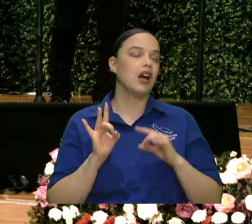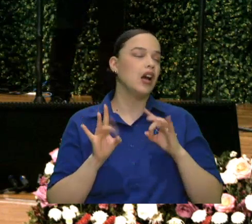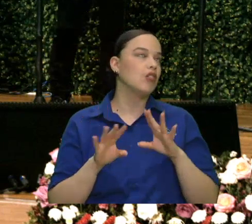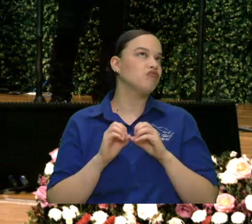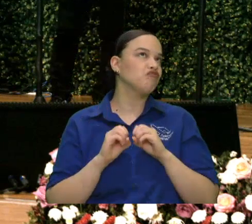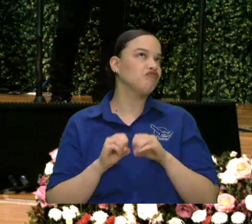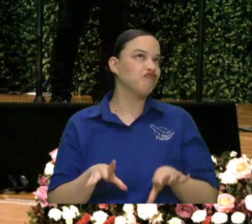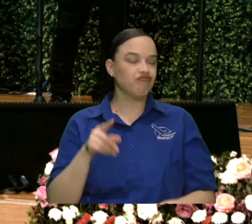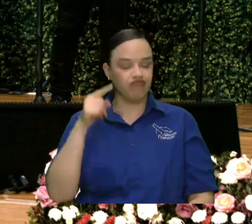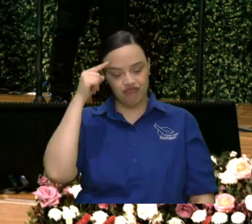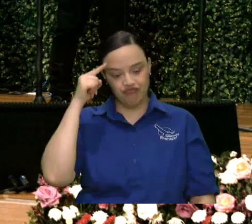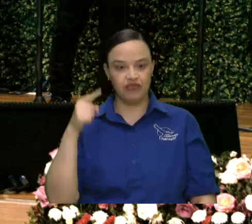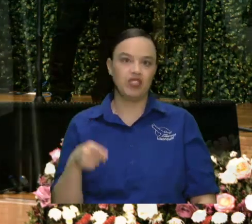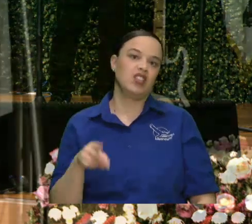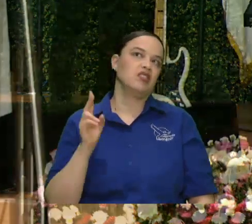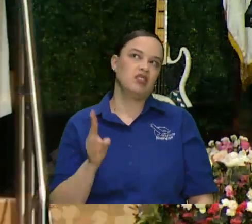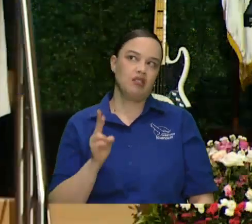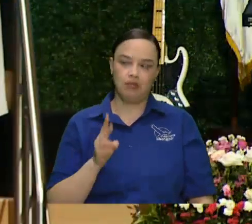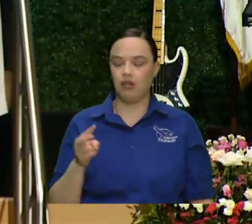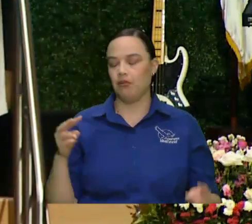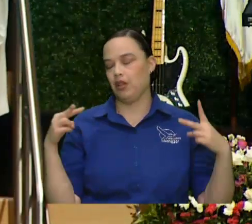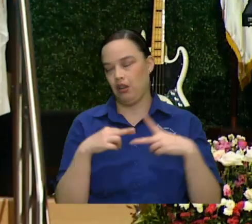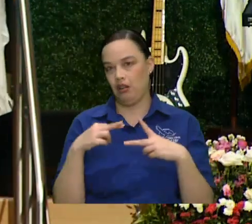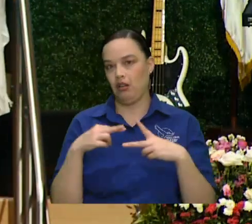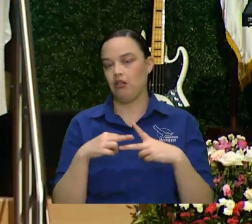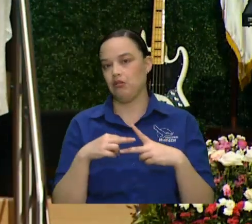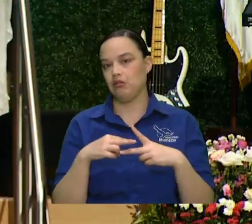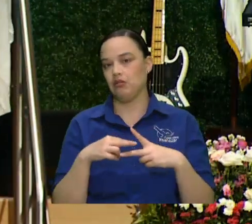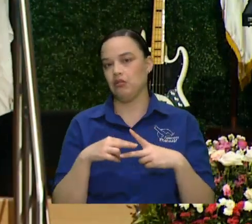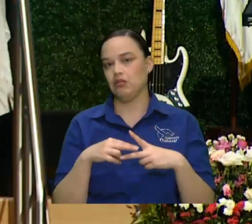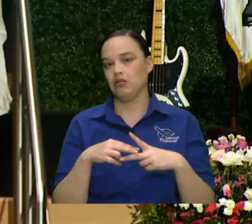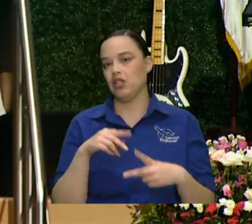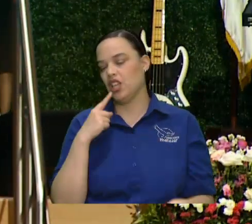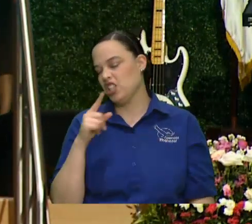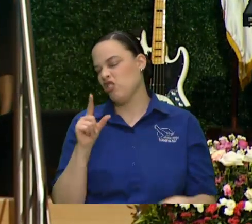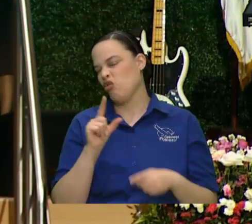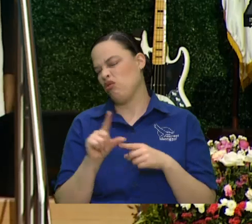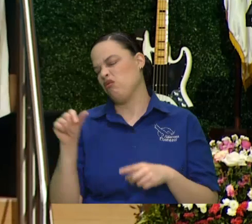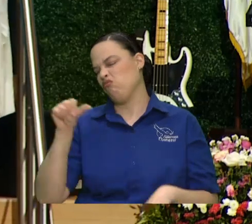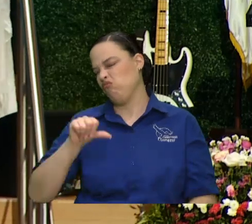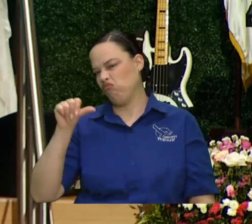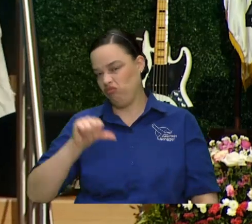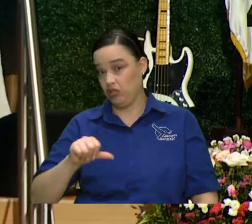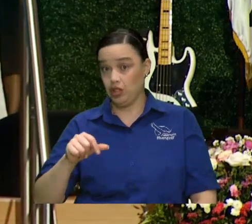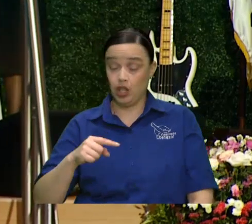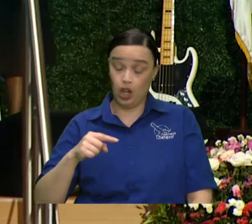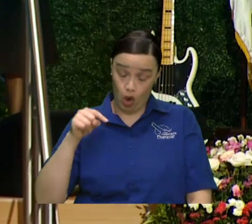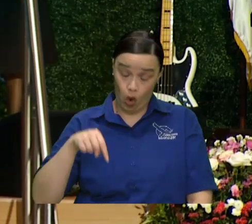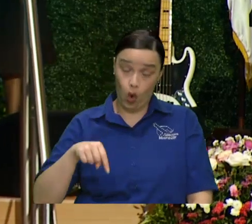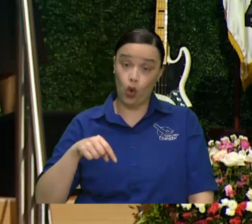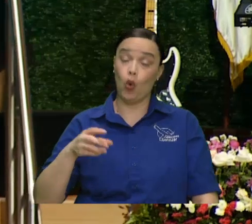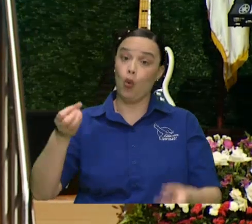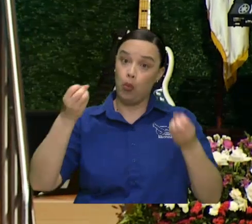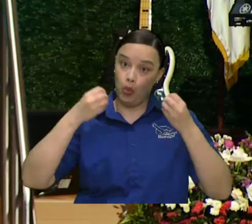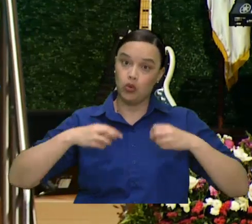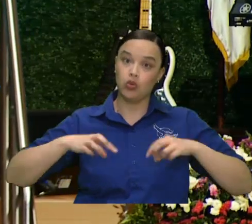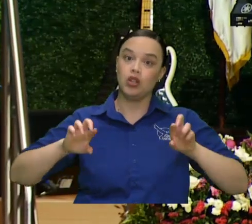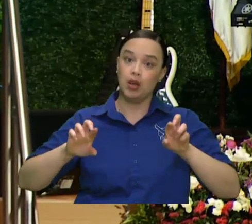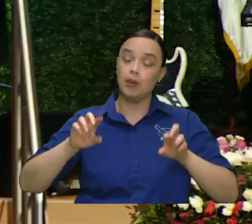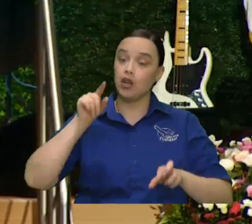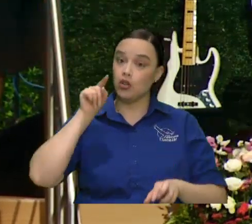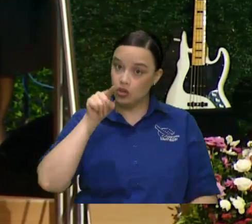día en que no se vayan peleando no hay día que se digan cosas groseras yo creo que hoy es una oportunidad para